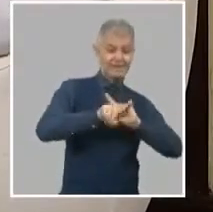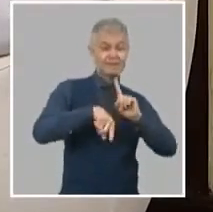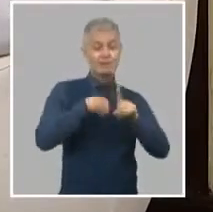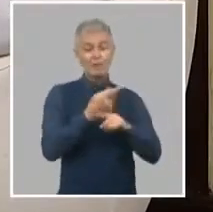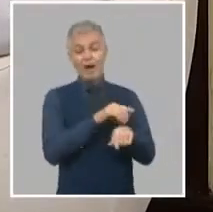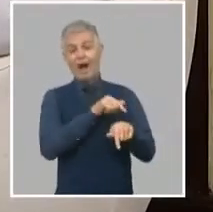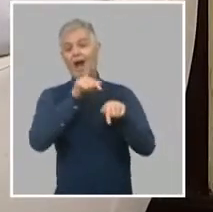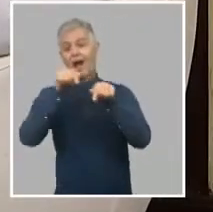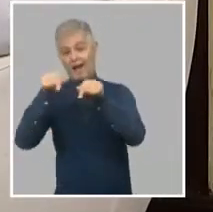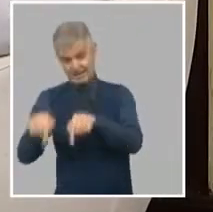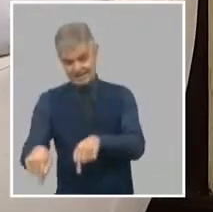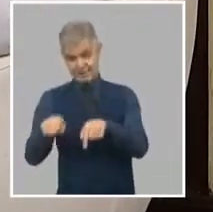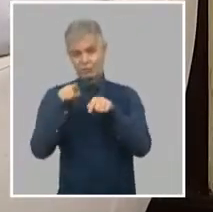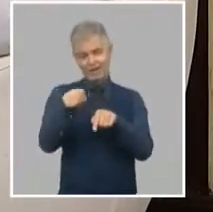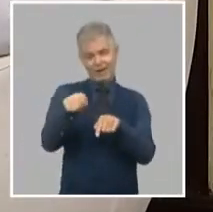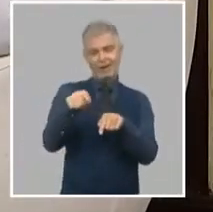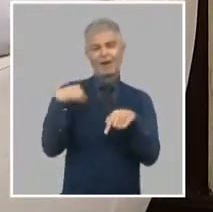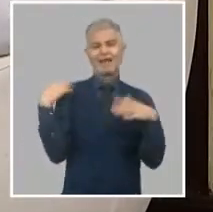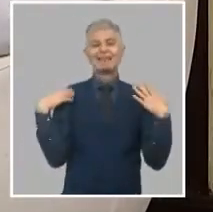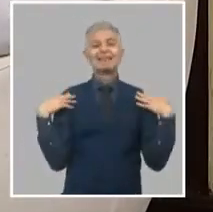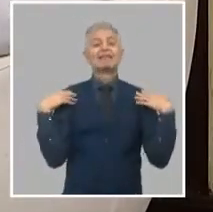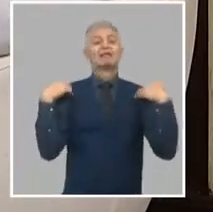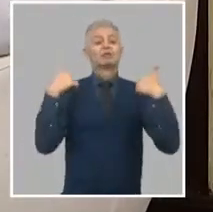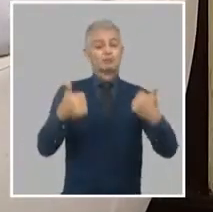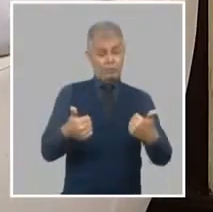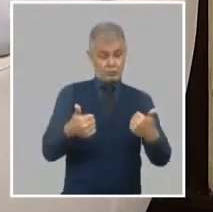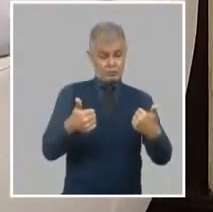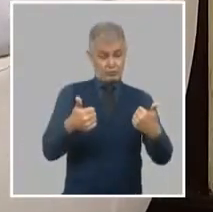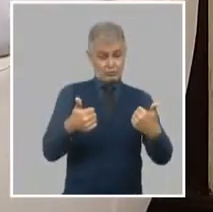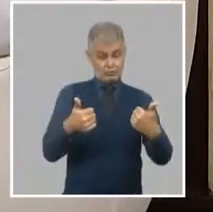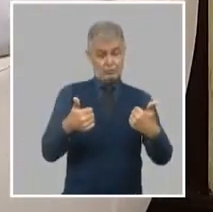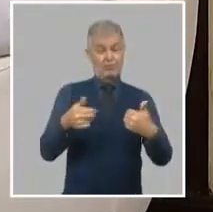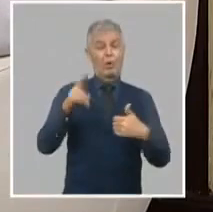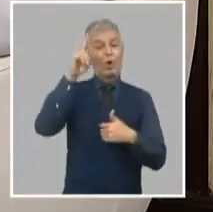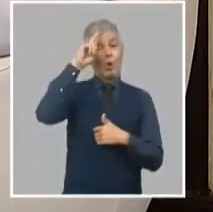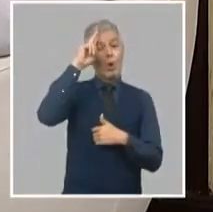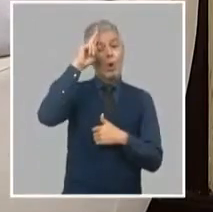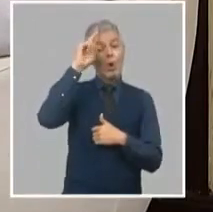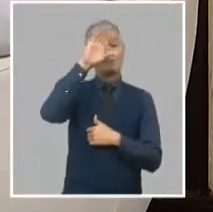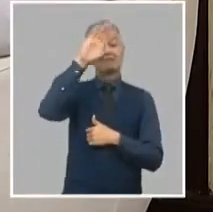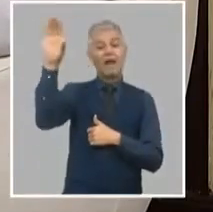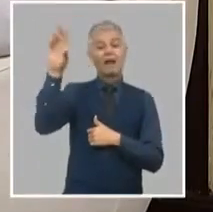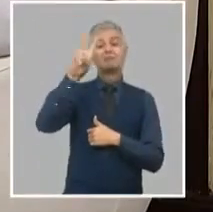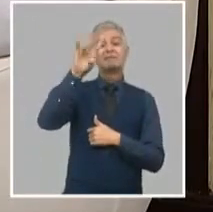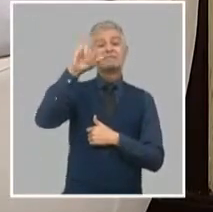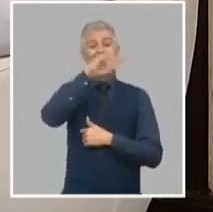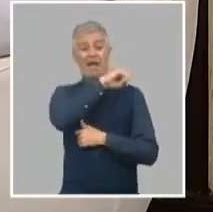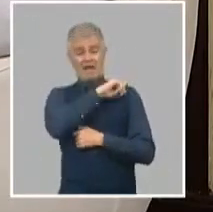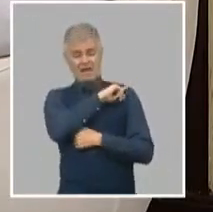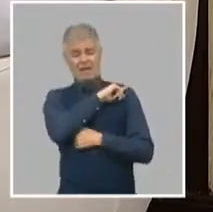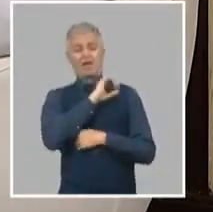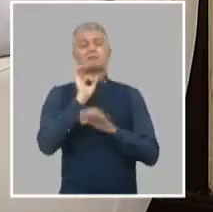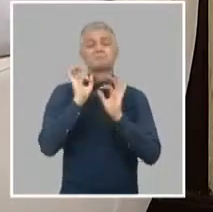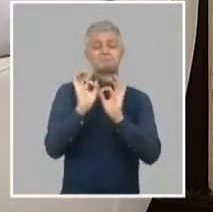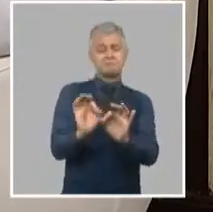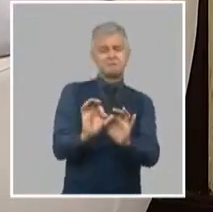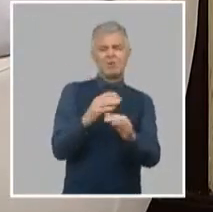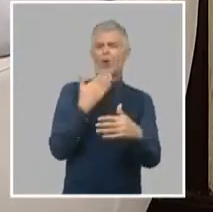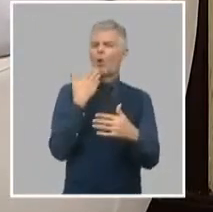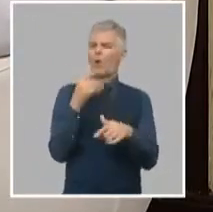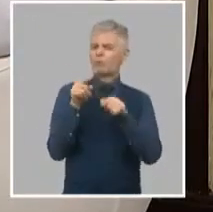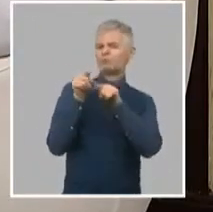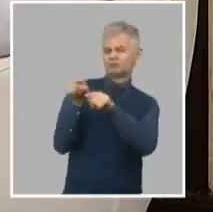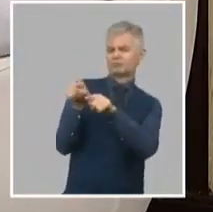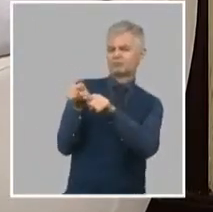director de un hospital como el Joaquín Albarrán, el clínico de 26, ¿cómo recibió Carlos la misión de